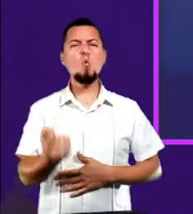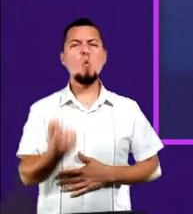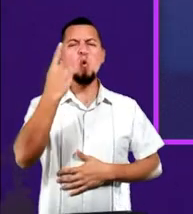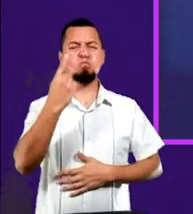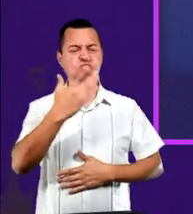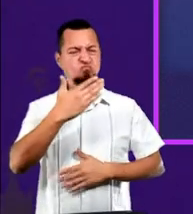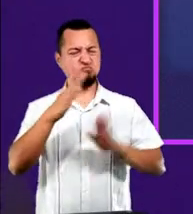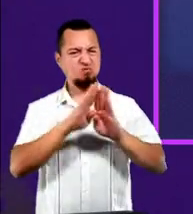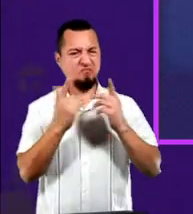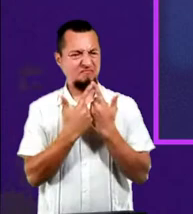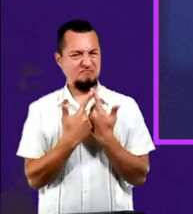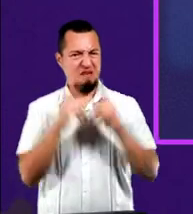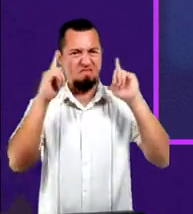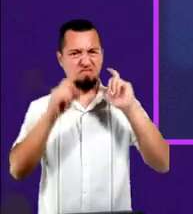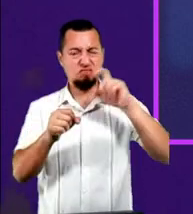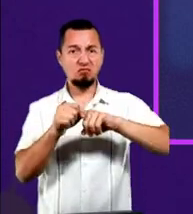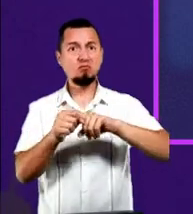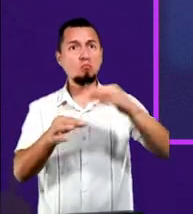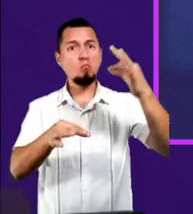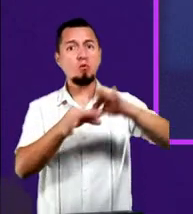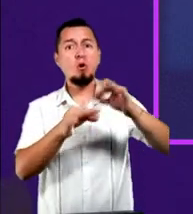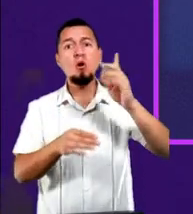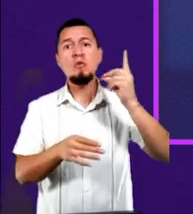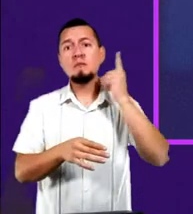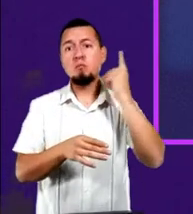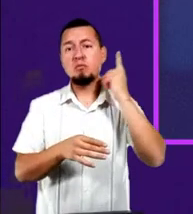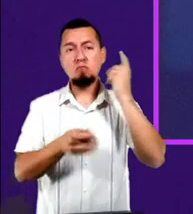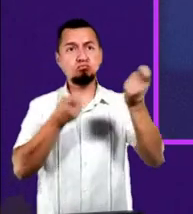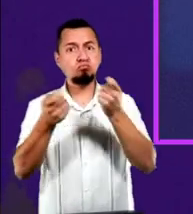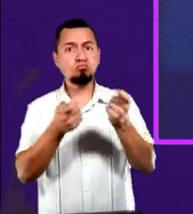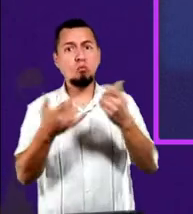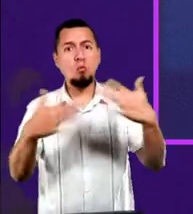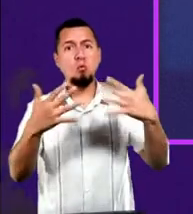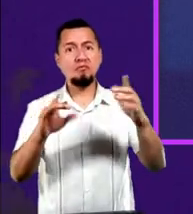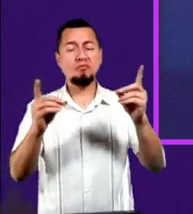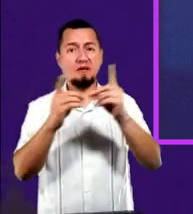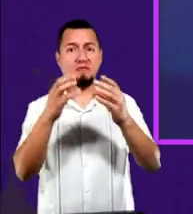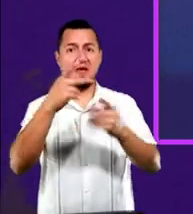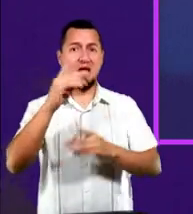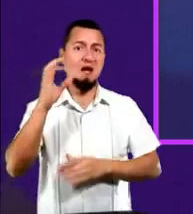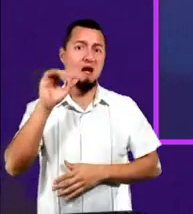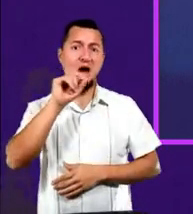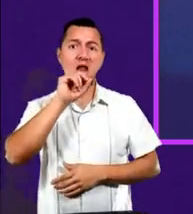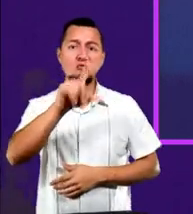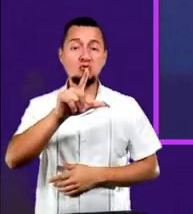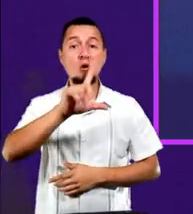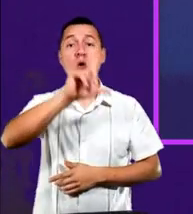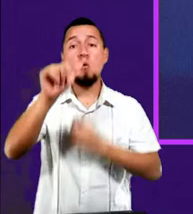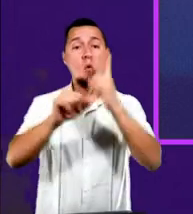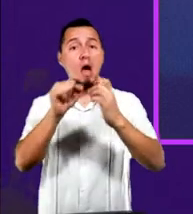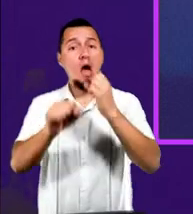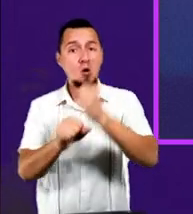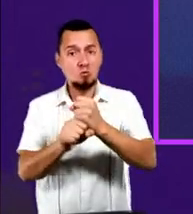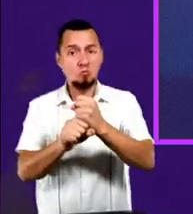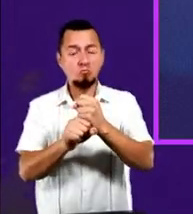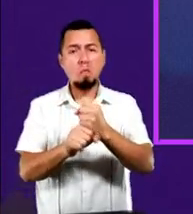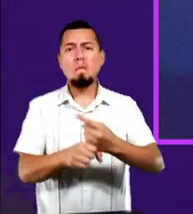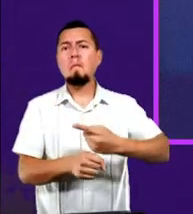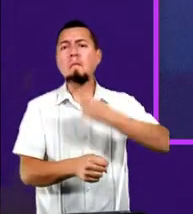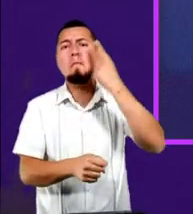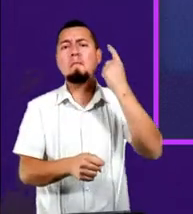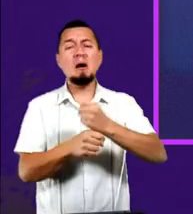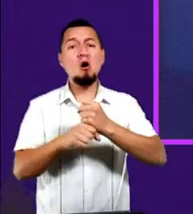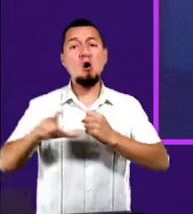legislatura constitucional de Jalisco. Y un año después, se convirtió en el primer gobernador constitucional de nuestro